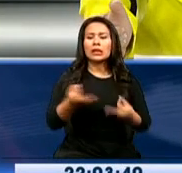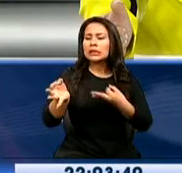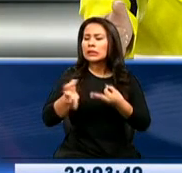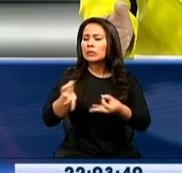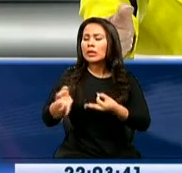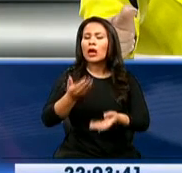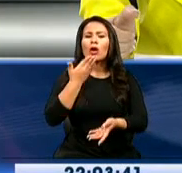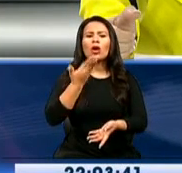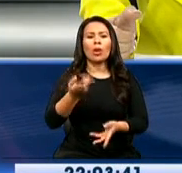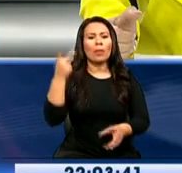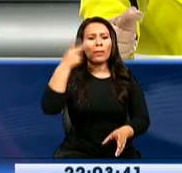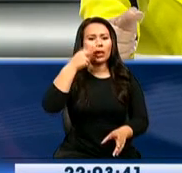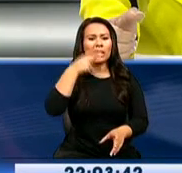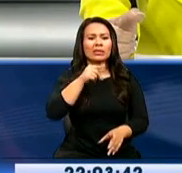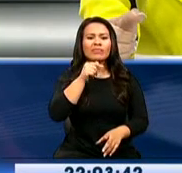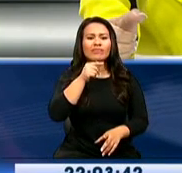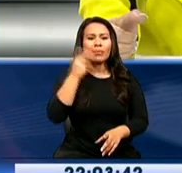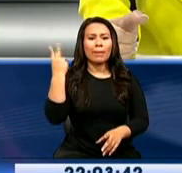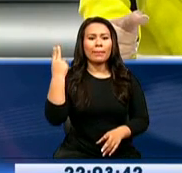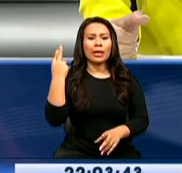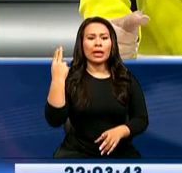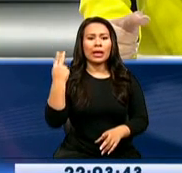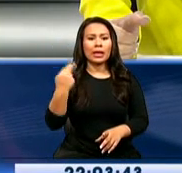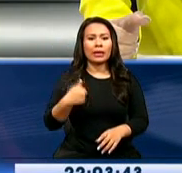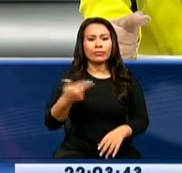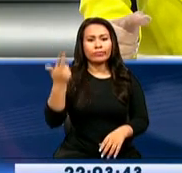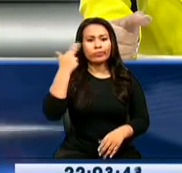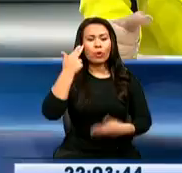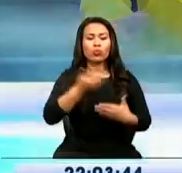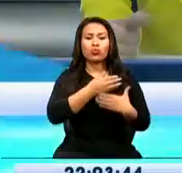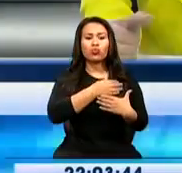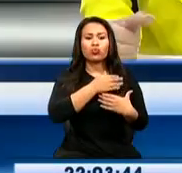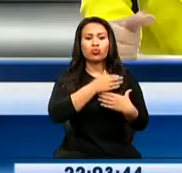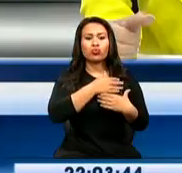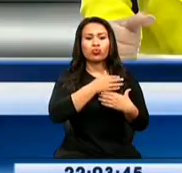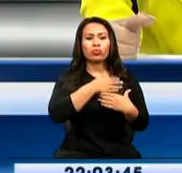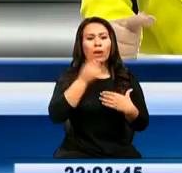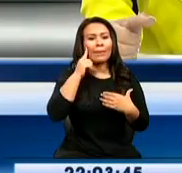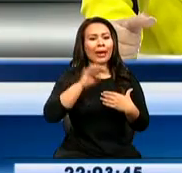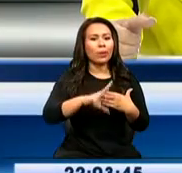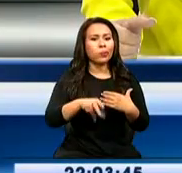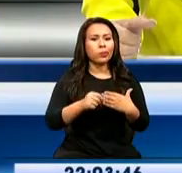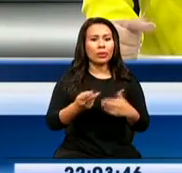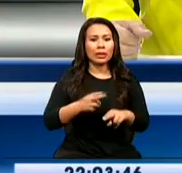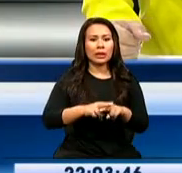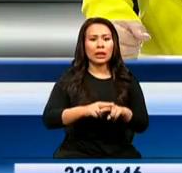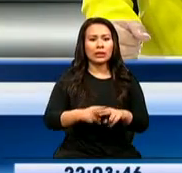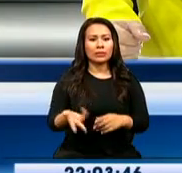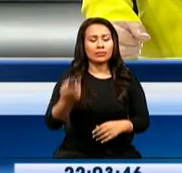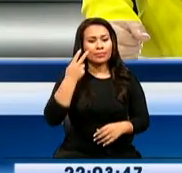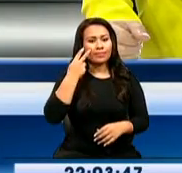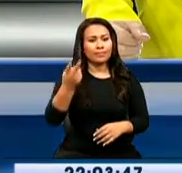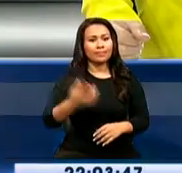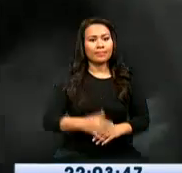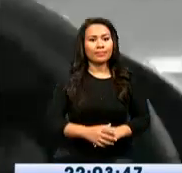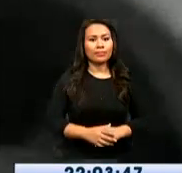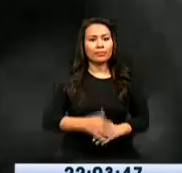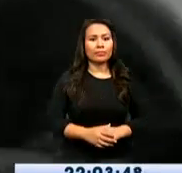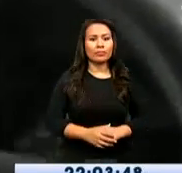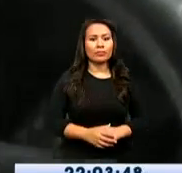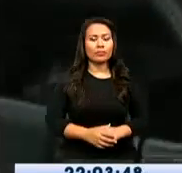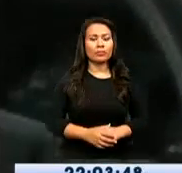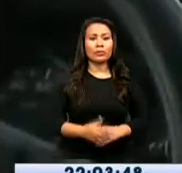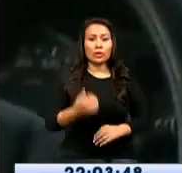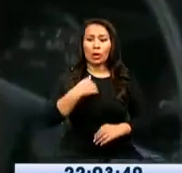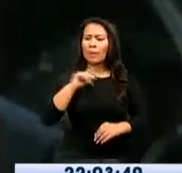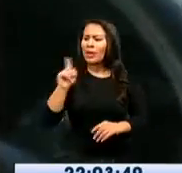fue engañado por una pareja que se valió de un bebé para ejecutar esa acción delictiva. Así iniciamos. Dije, si no van lejos, les